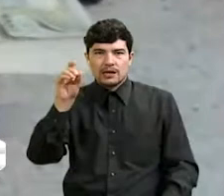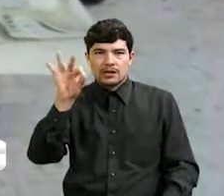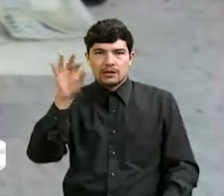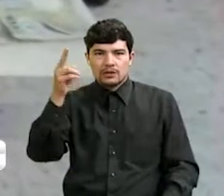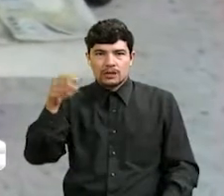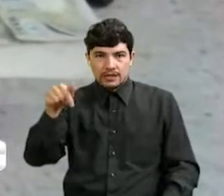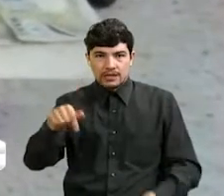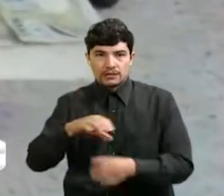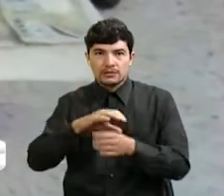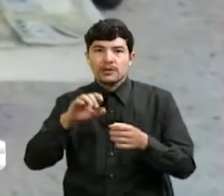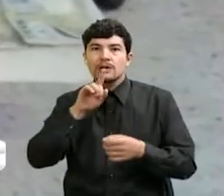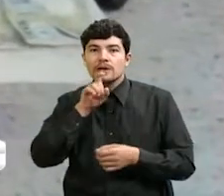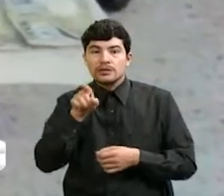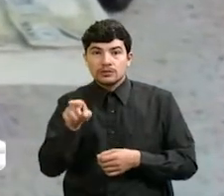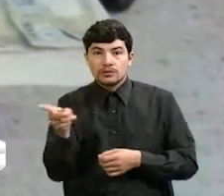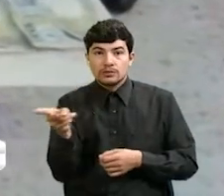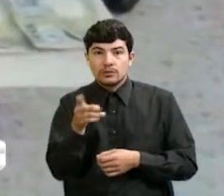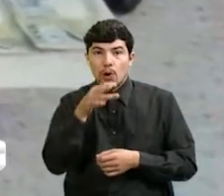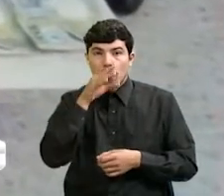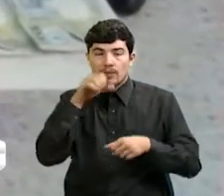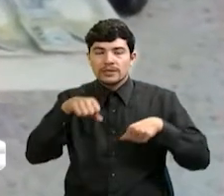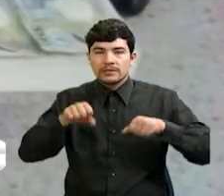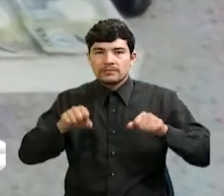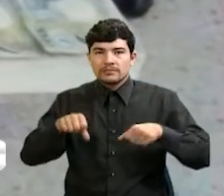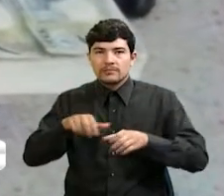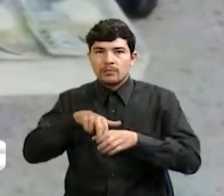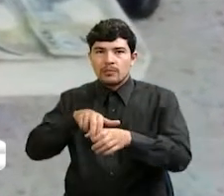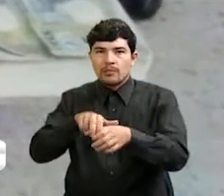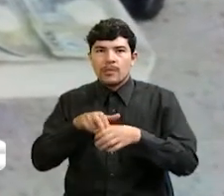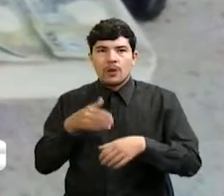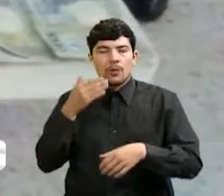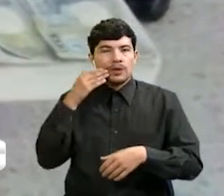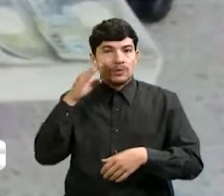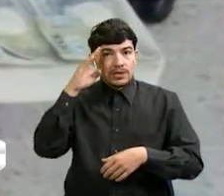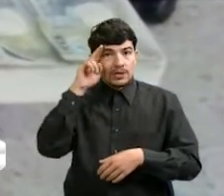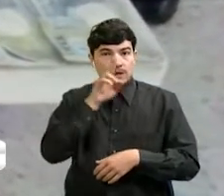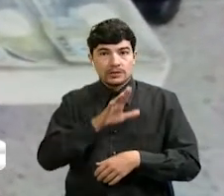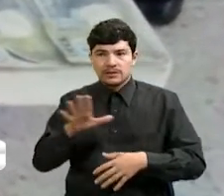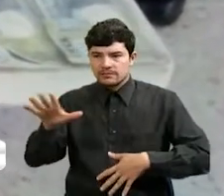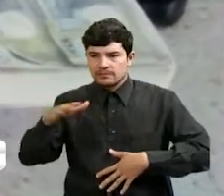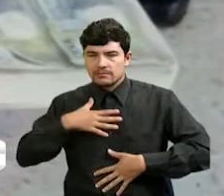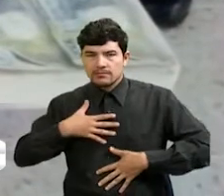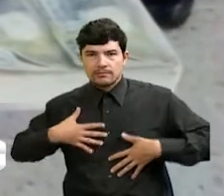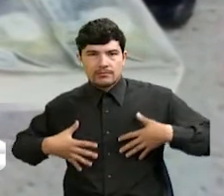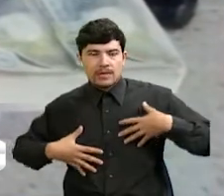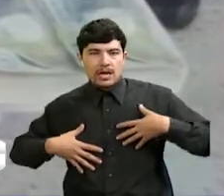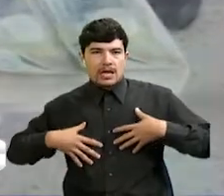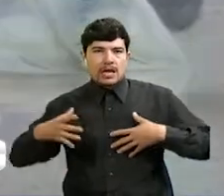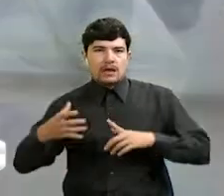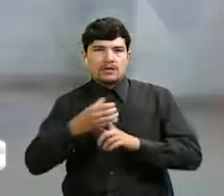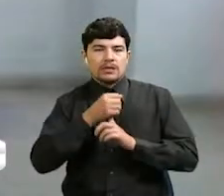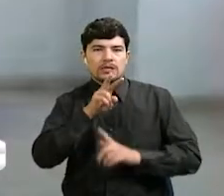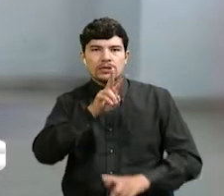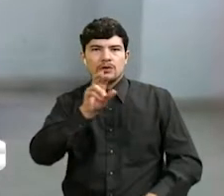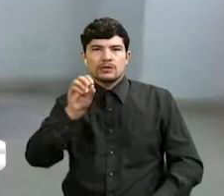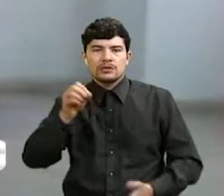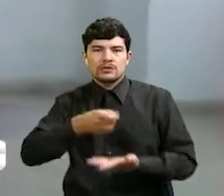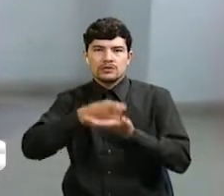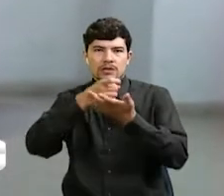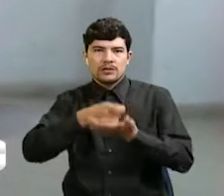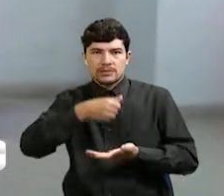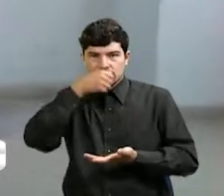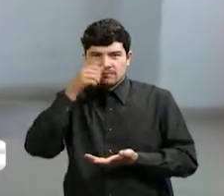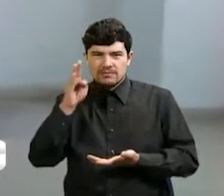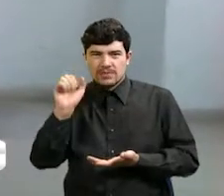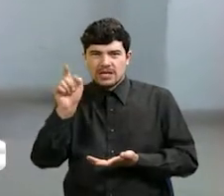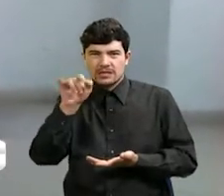transportaban en una motocicleta. Al realizarles un procedimiento de registro, se les encontró 200 gramos de bazuco y